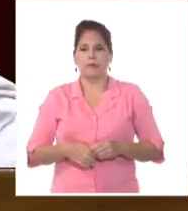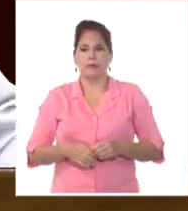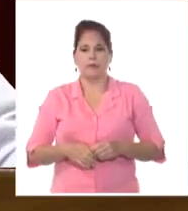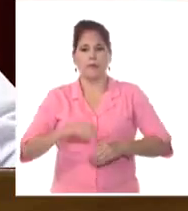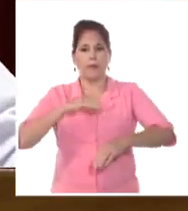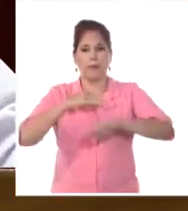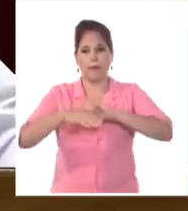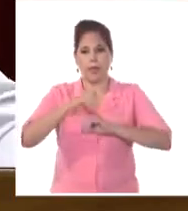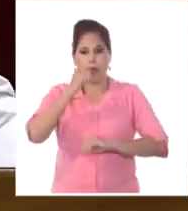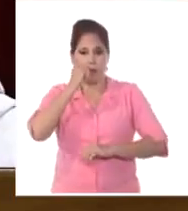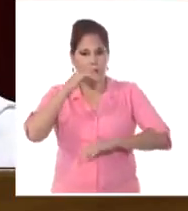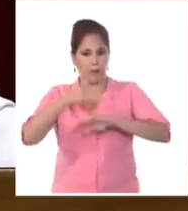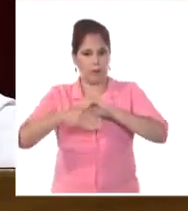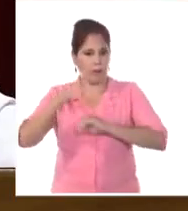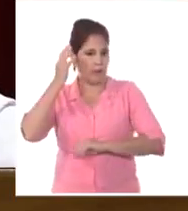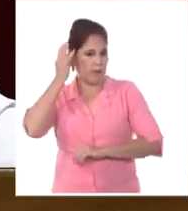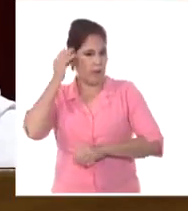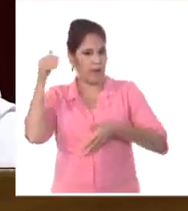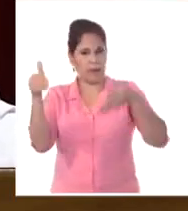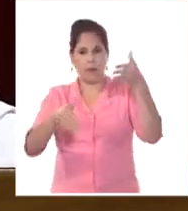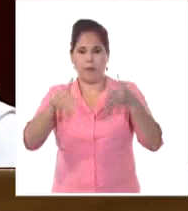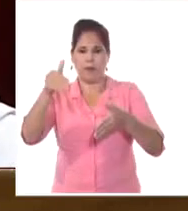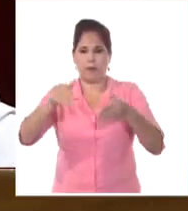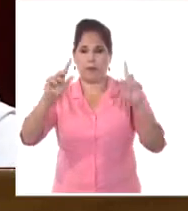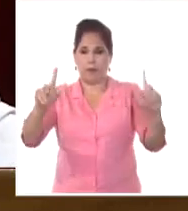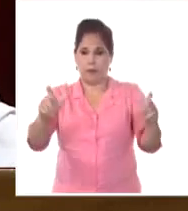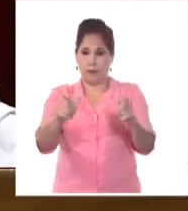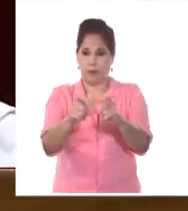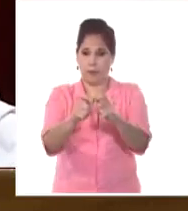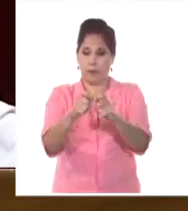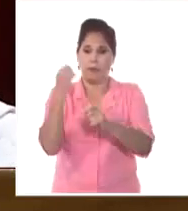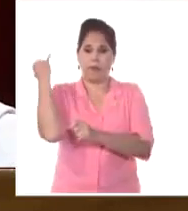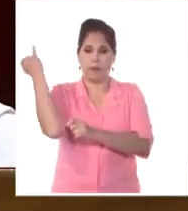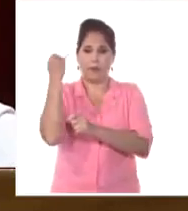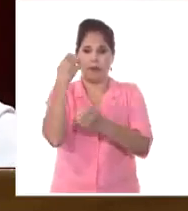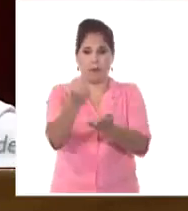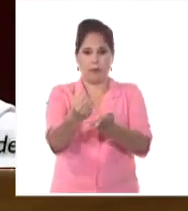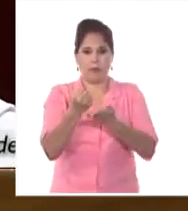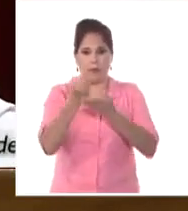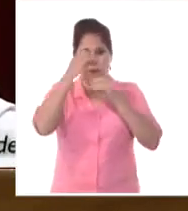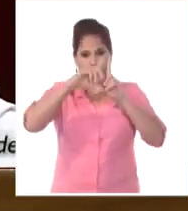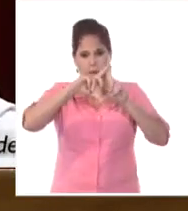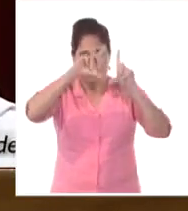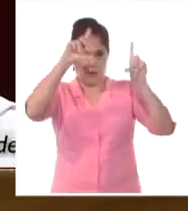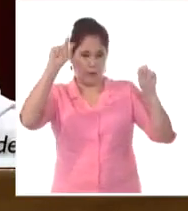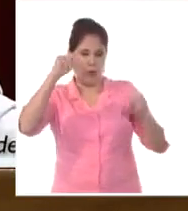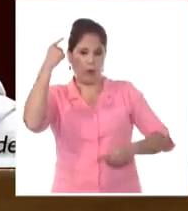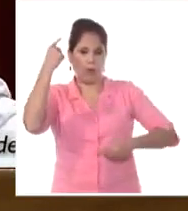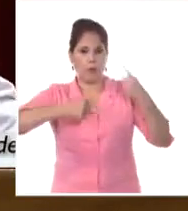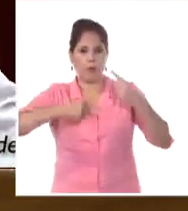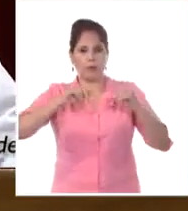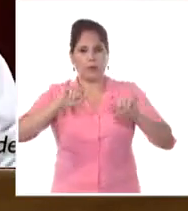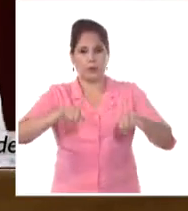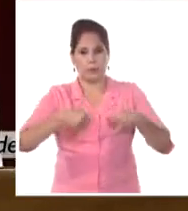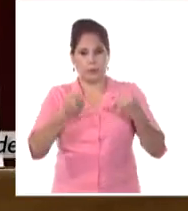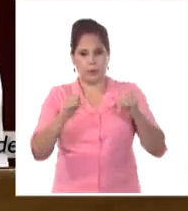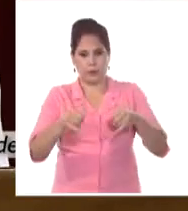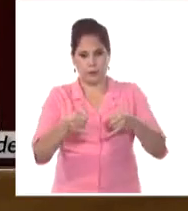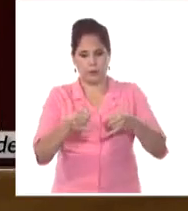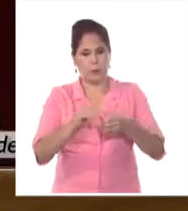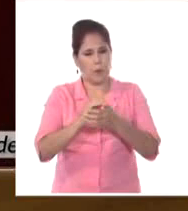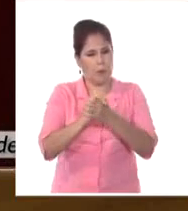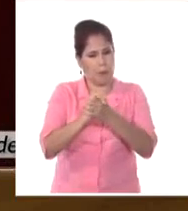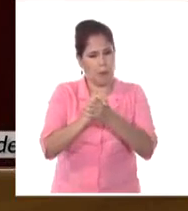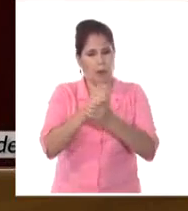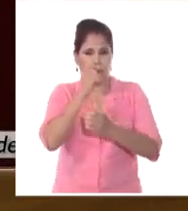hermanas y hermanos participantes en este encuentro internacional de solidaridad con Cuba y el antiimperialismo. Amigas